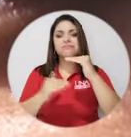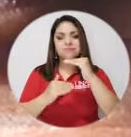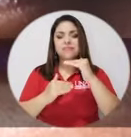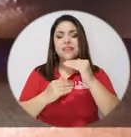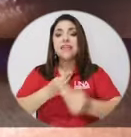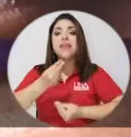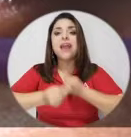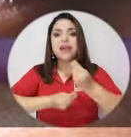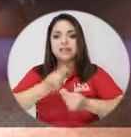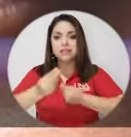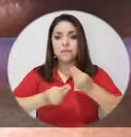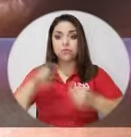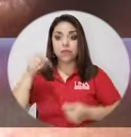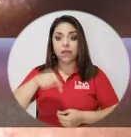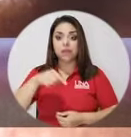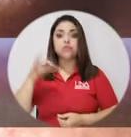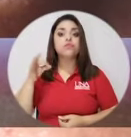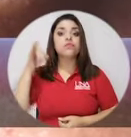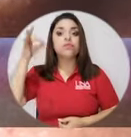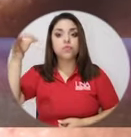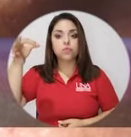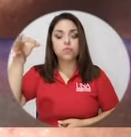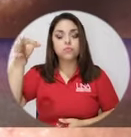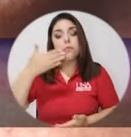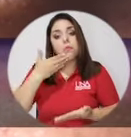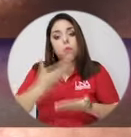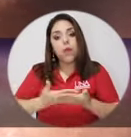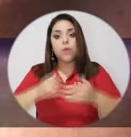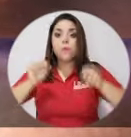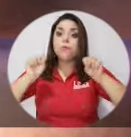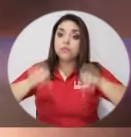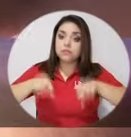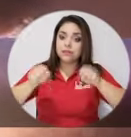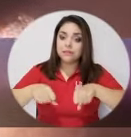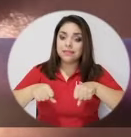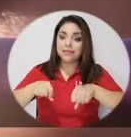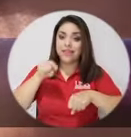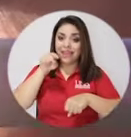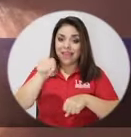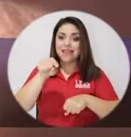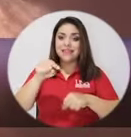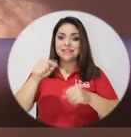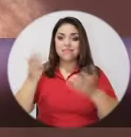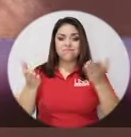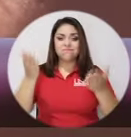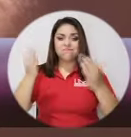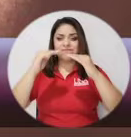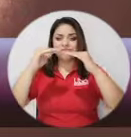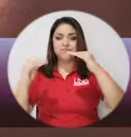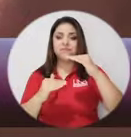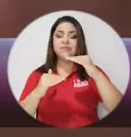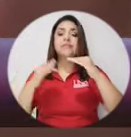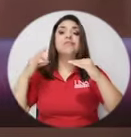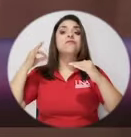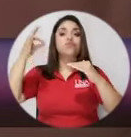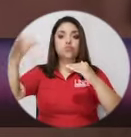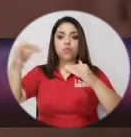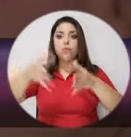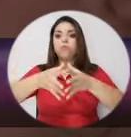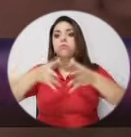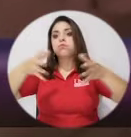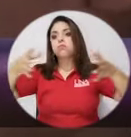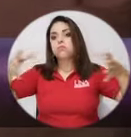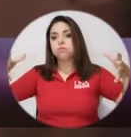pensar sobre esto a futuro? Bueno, muy probablemente que esa brecha que ya traíamos se va a ensanchar. Cuando hagamos,